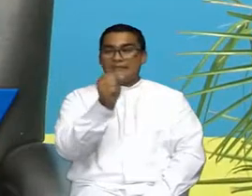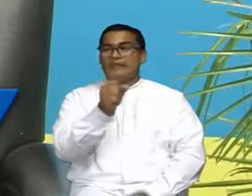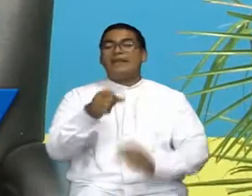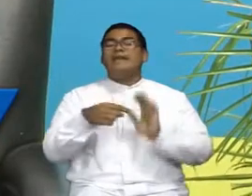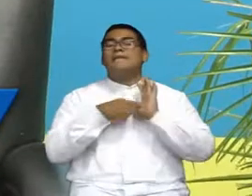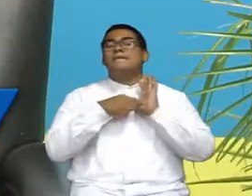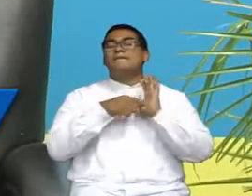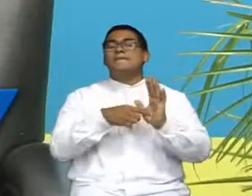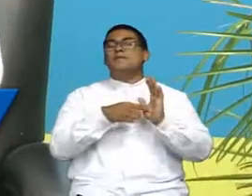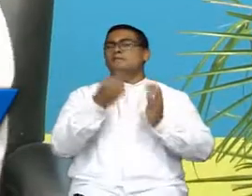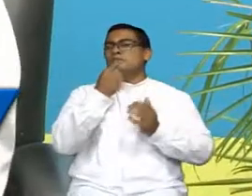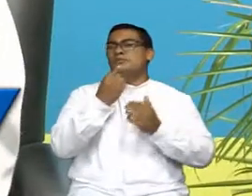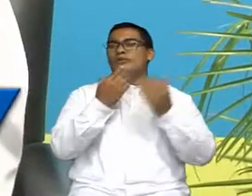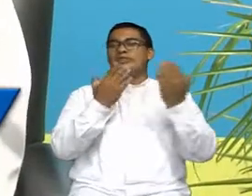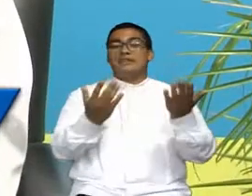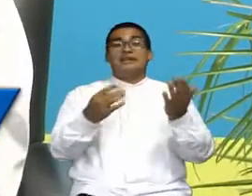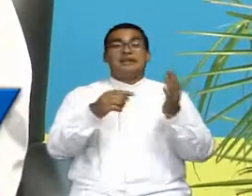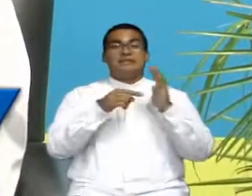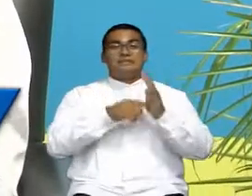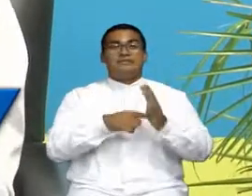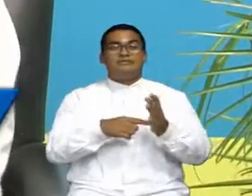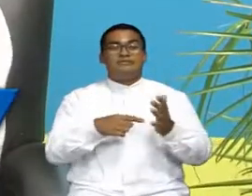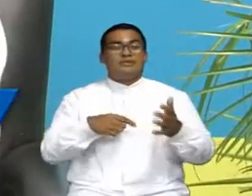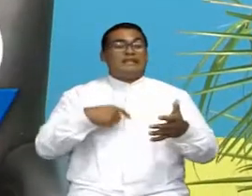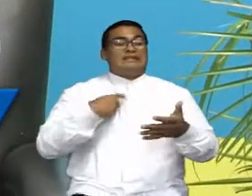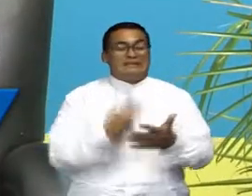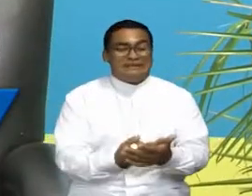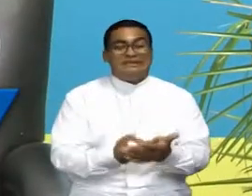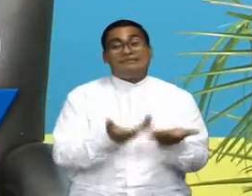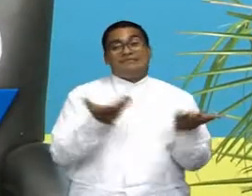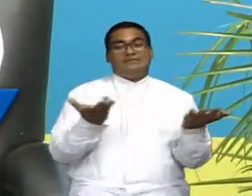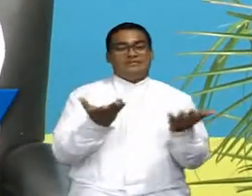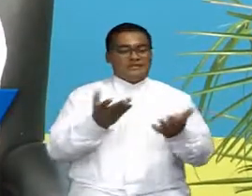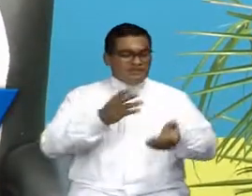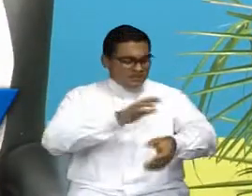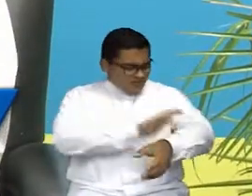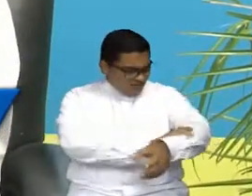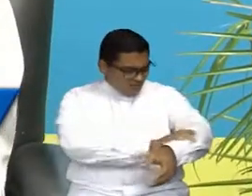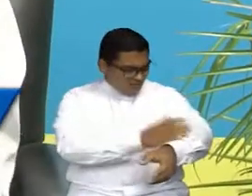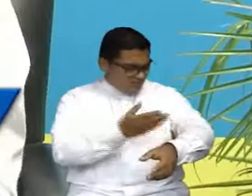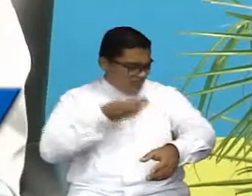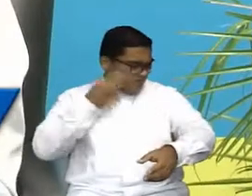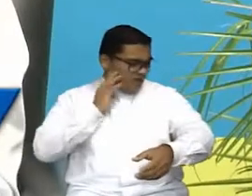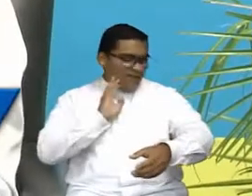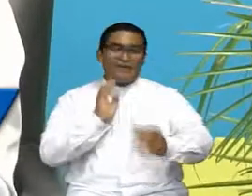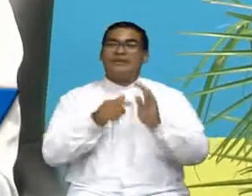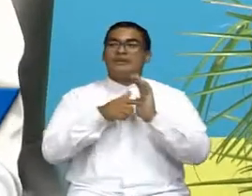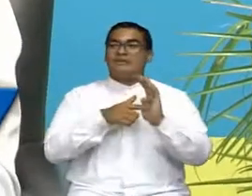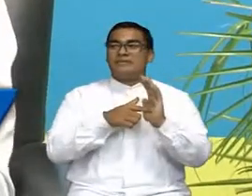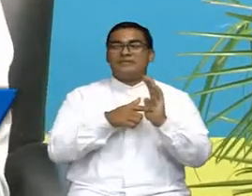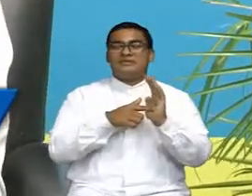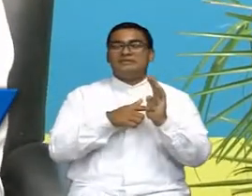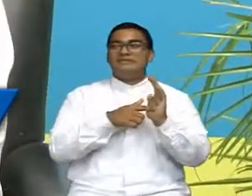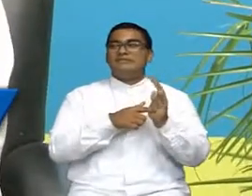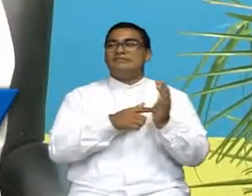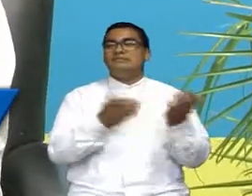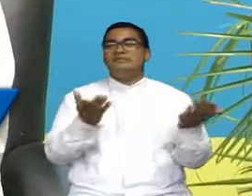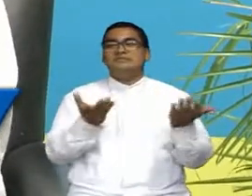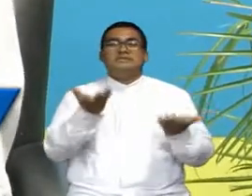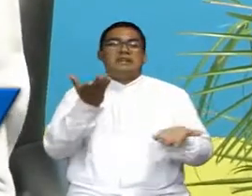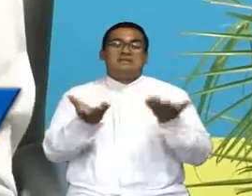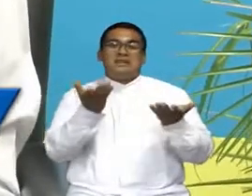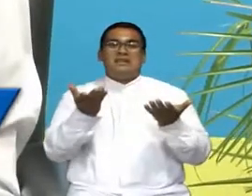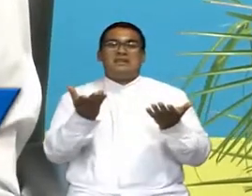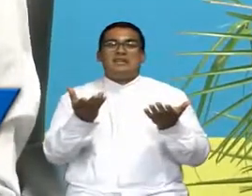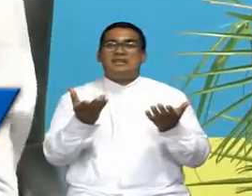primera causa son traumáticas, entonces esto es lo que tenemos que descartar. Si bien aparece después ocasionado por un trauma, un